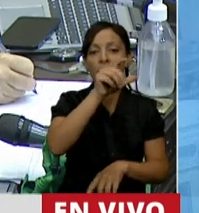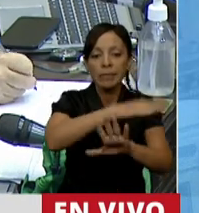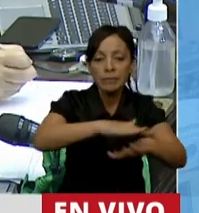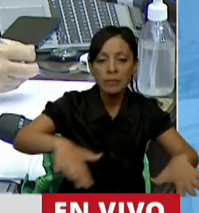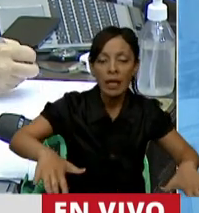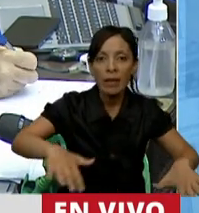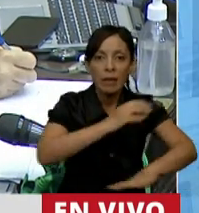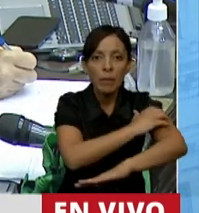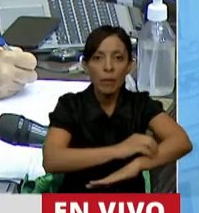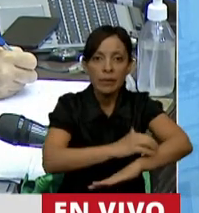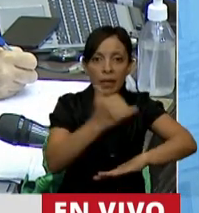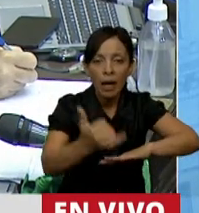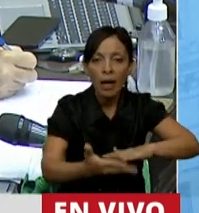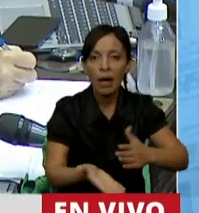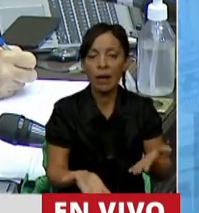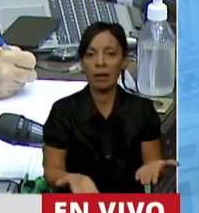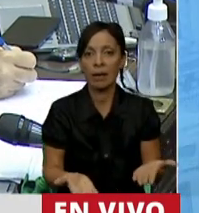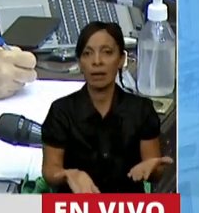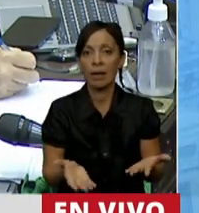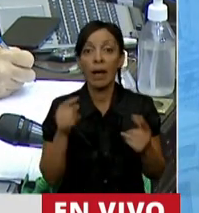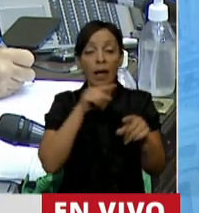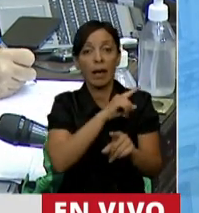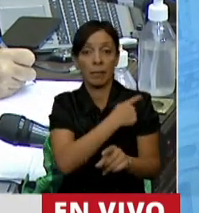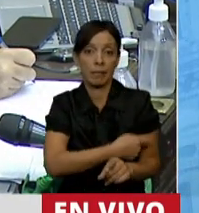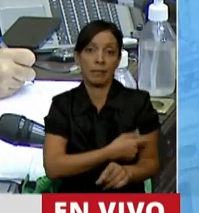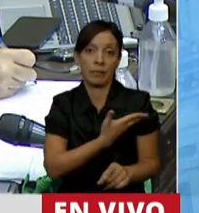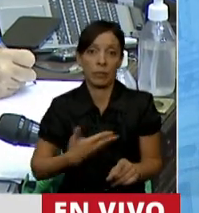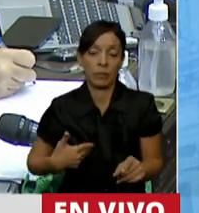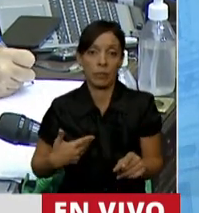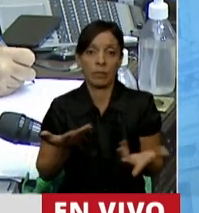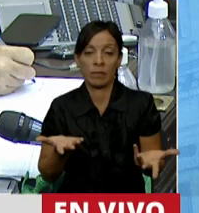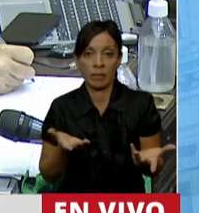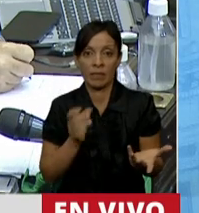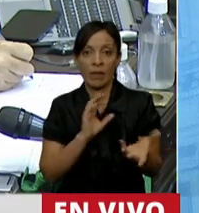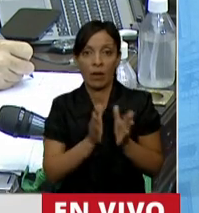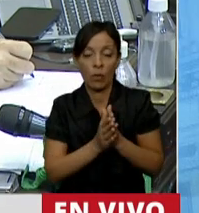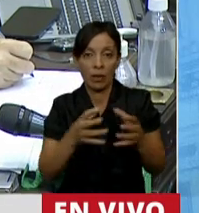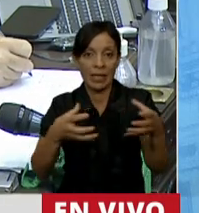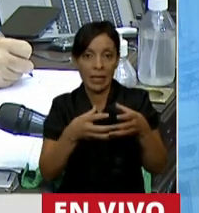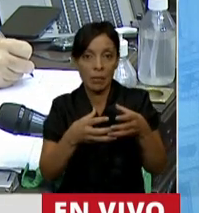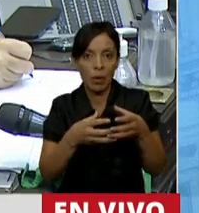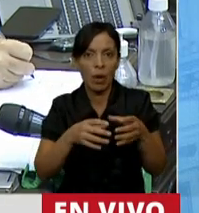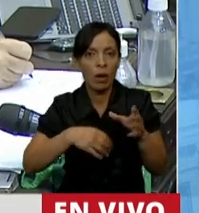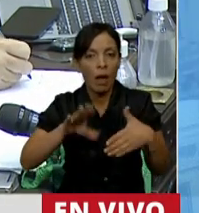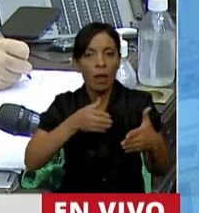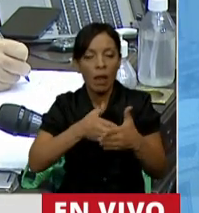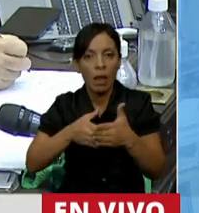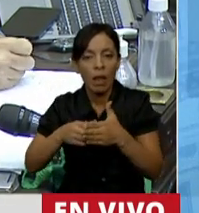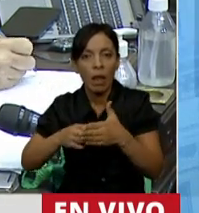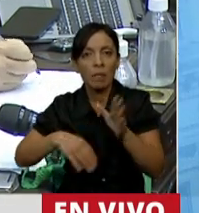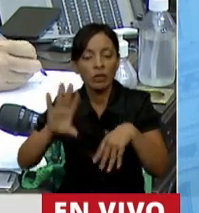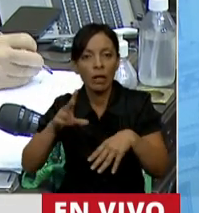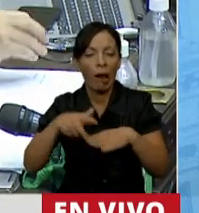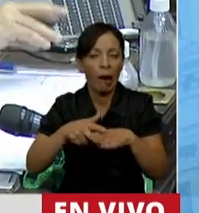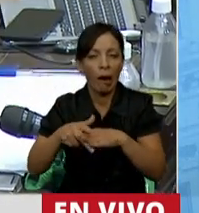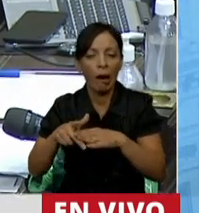infancia bajo la pobreza, y que este Ejecutivo con el oficialismo bloqueó en la mayor parte de sus